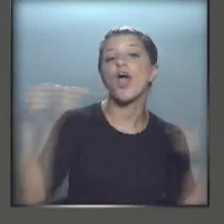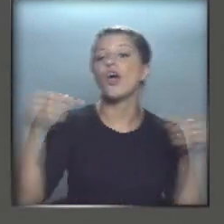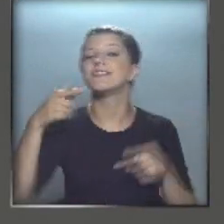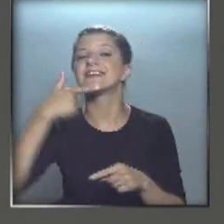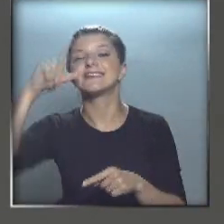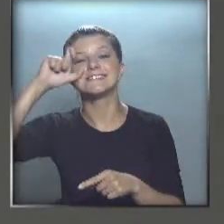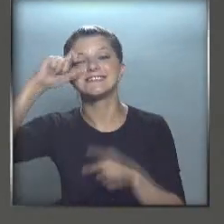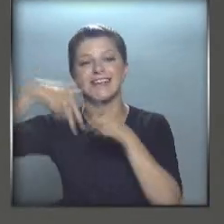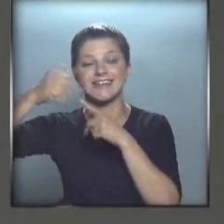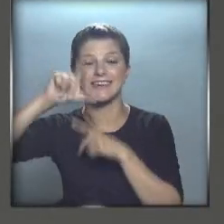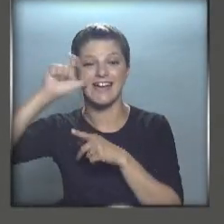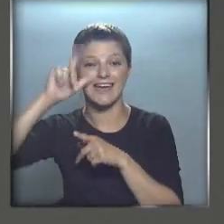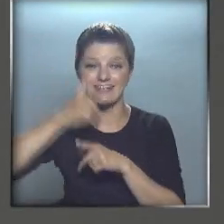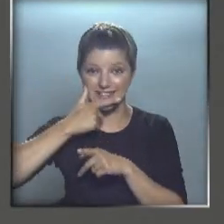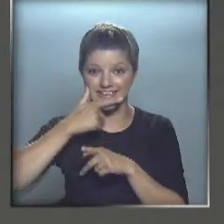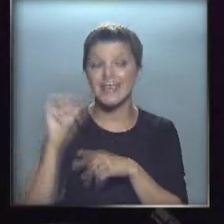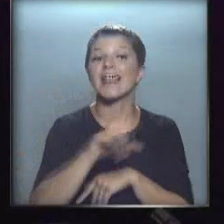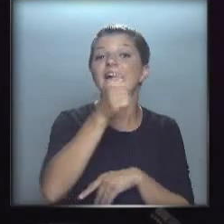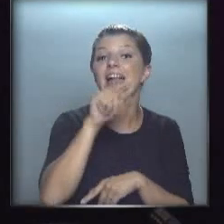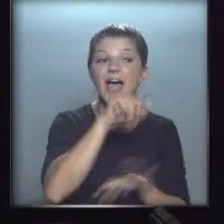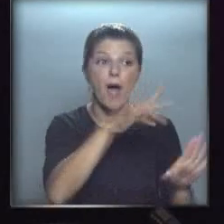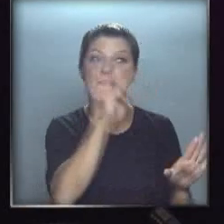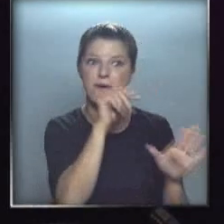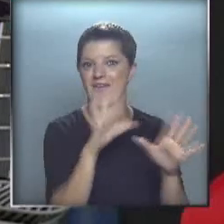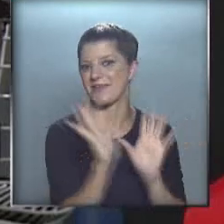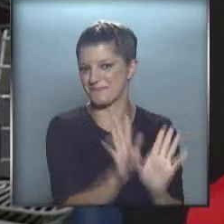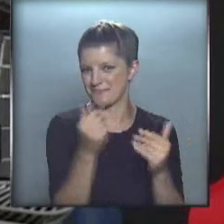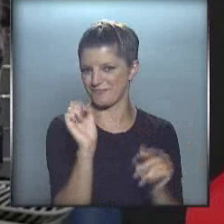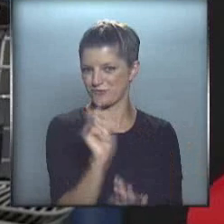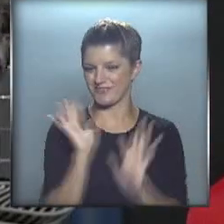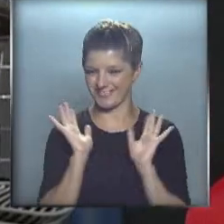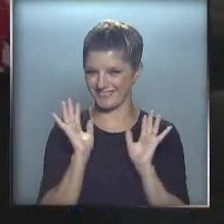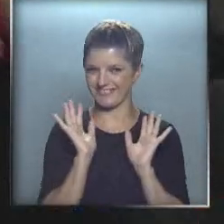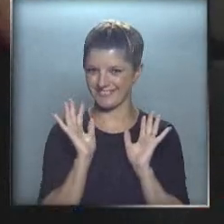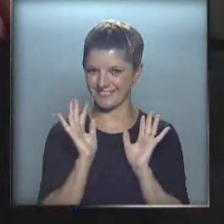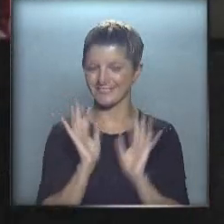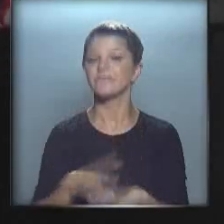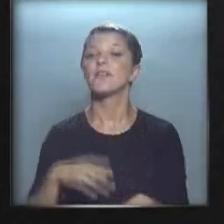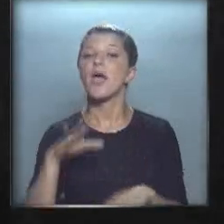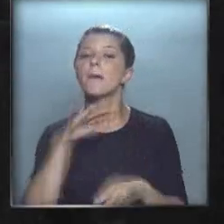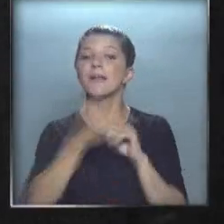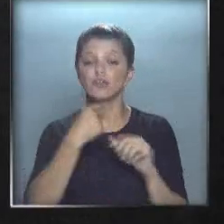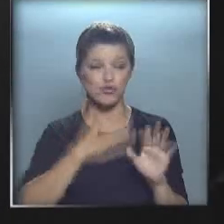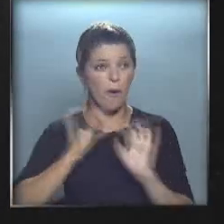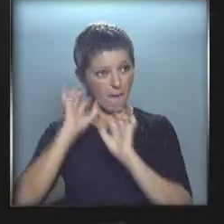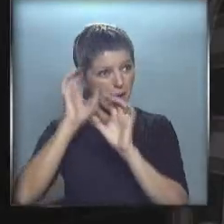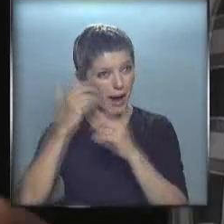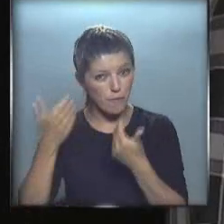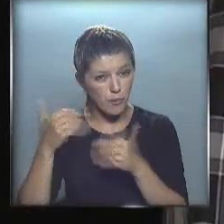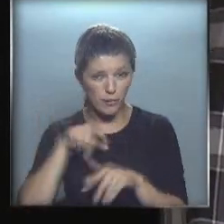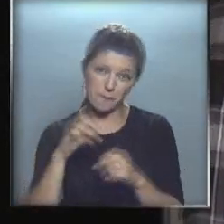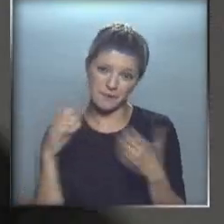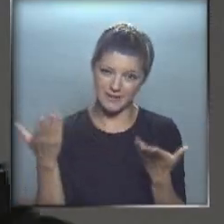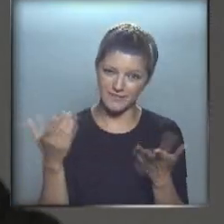Cuando quieran, cuando se anime. El que gana se queda con las admiradoras. Ok, muy bien. Yo puedo jugar al básquet, que yo la invoco siempre, el básquet. Al arco,